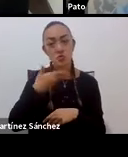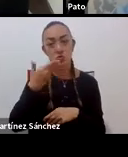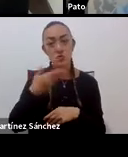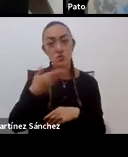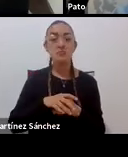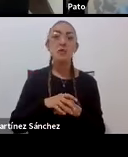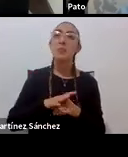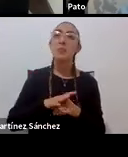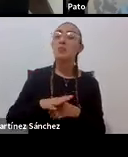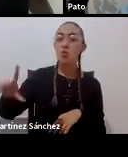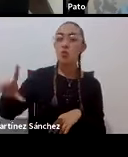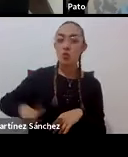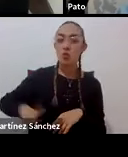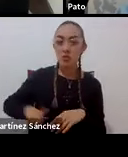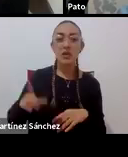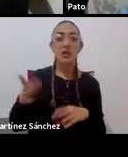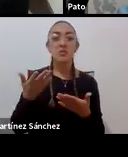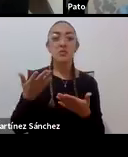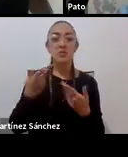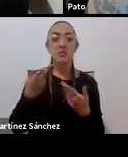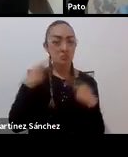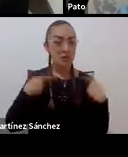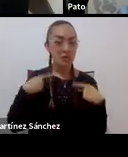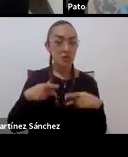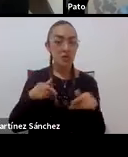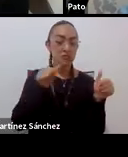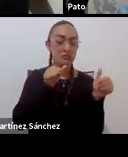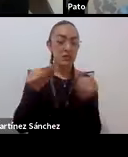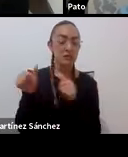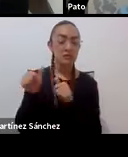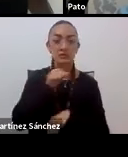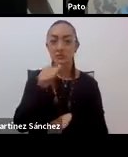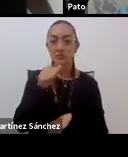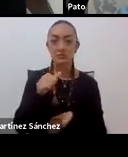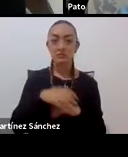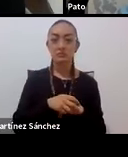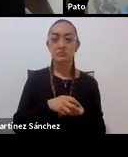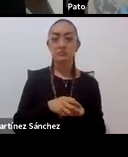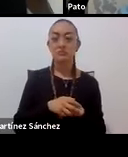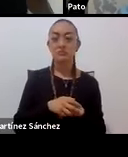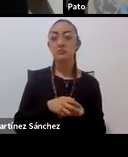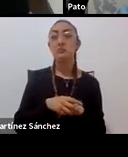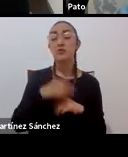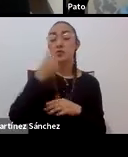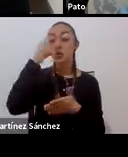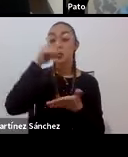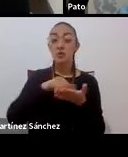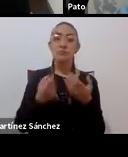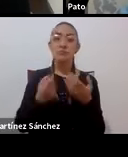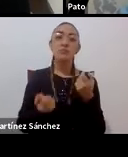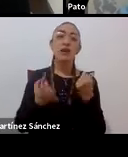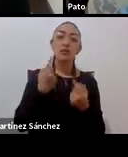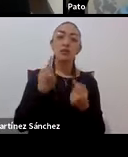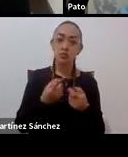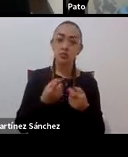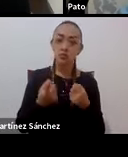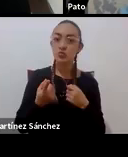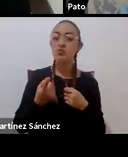la ciudadanía enormes, ¿no? Pero creo que si alguien vive procesos de indiferencia muy, muy